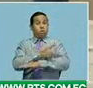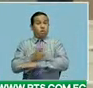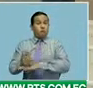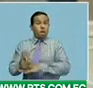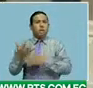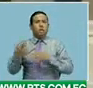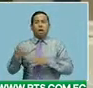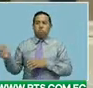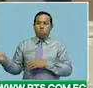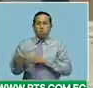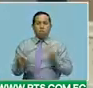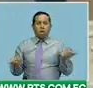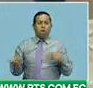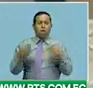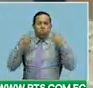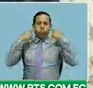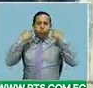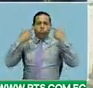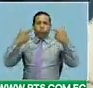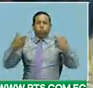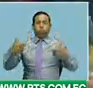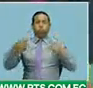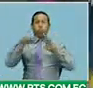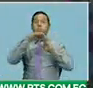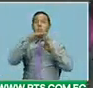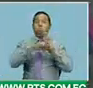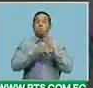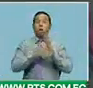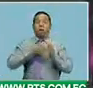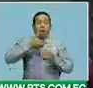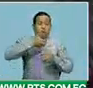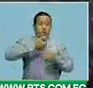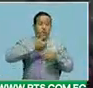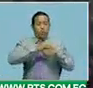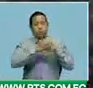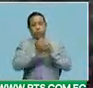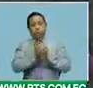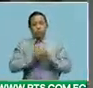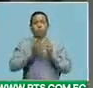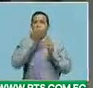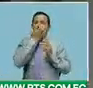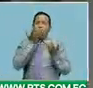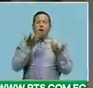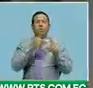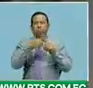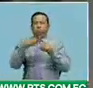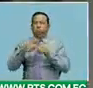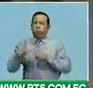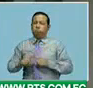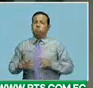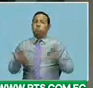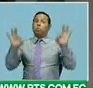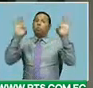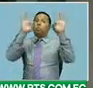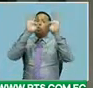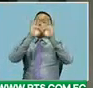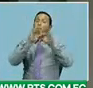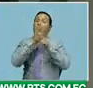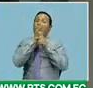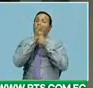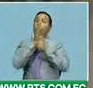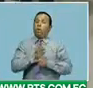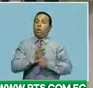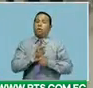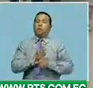regular las medidas de bioseguridad, poder proveerles de alcohol, mascarillas si es necesario, para que todo se mantenga en constante